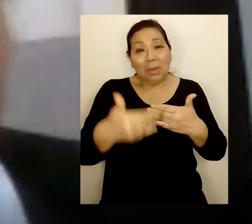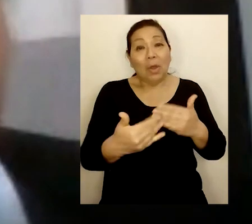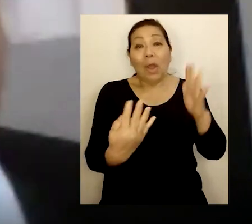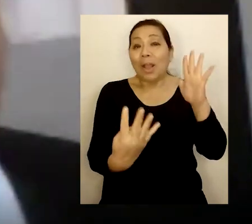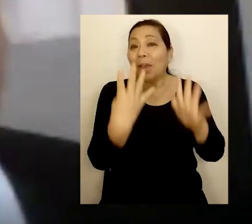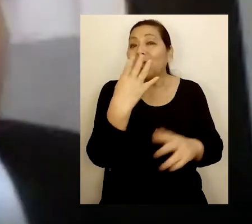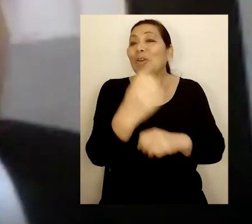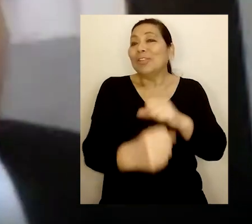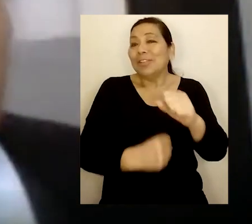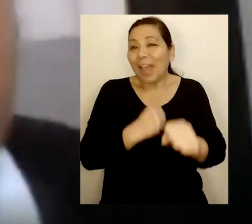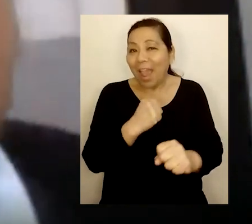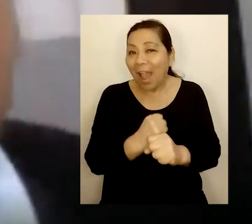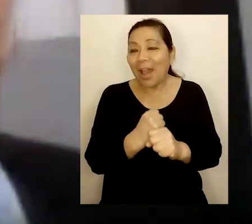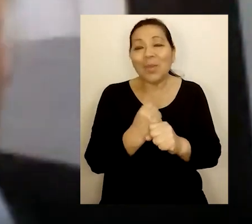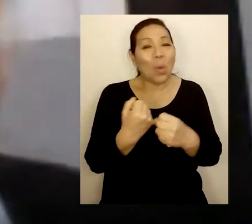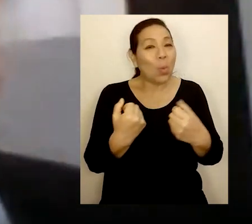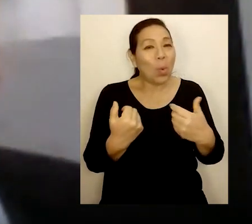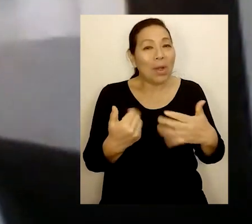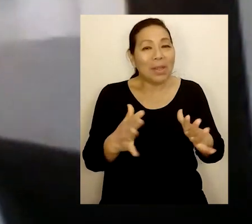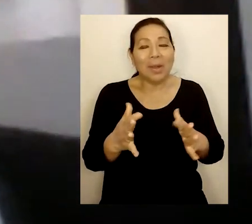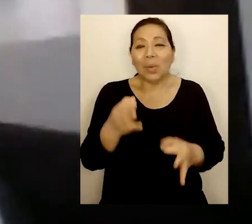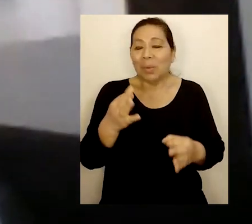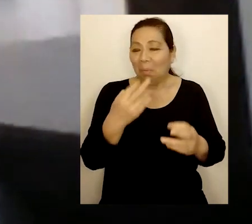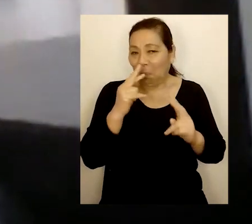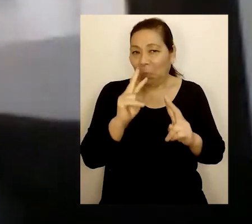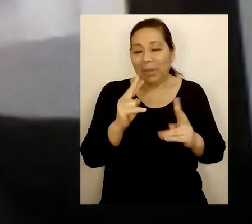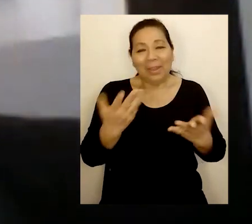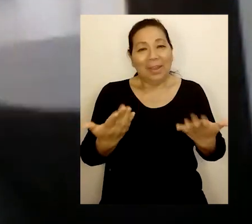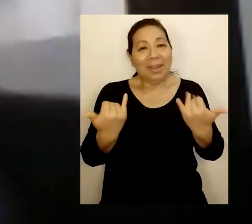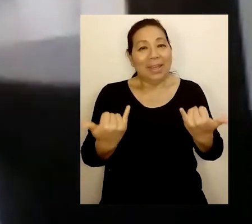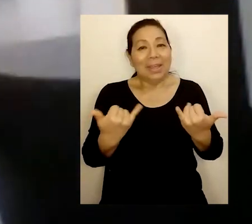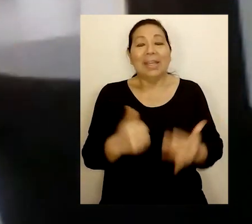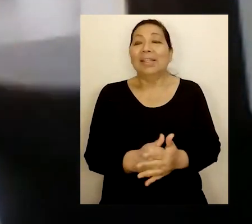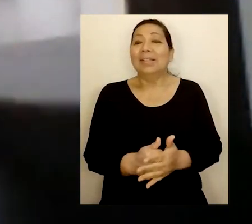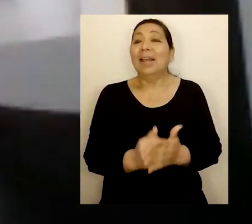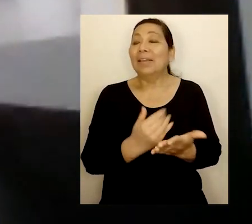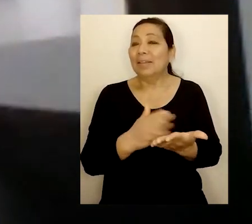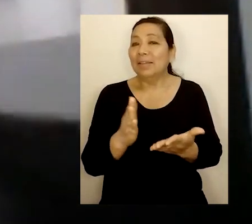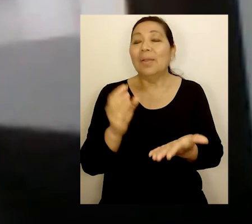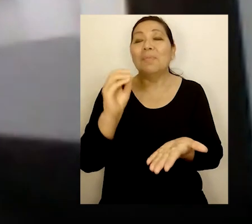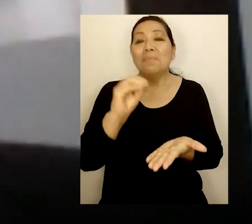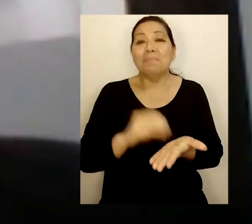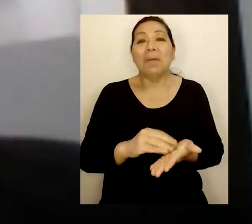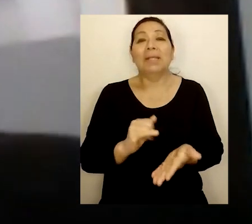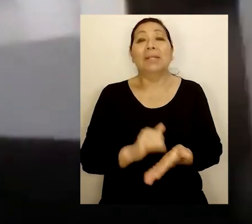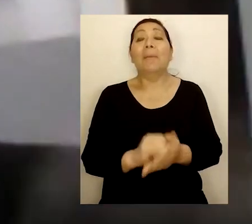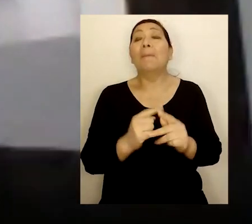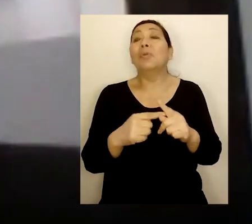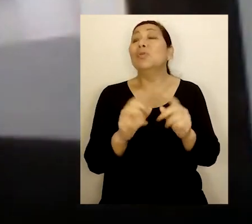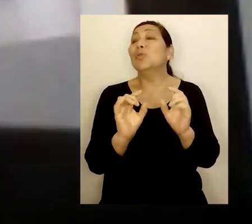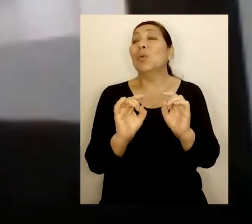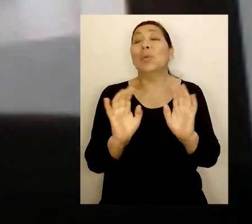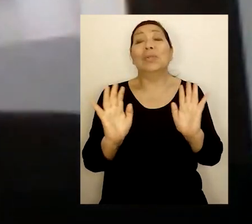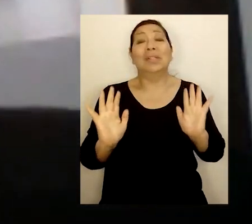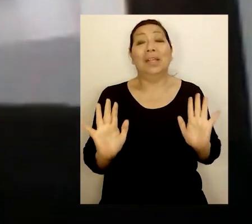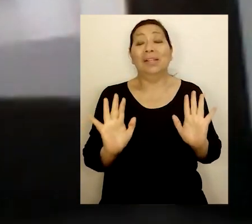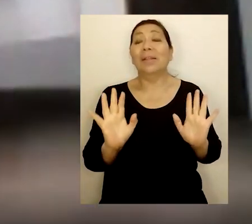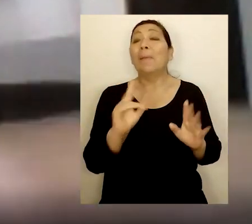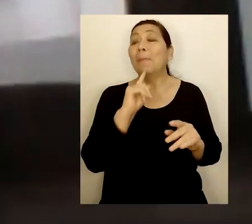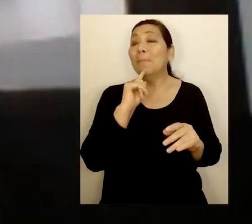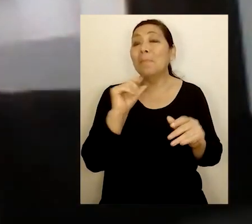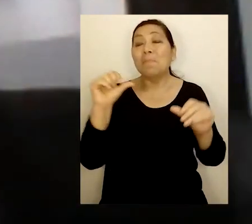más de 14 años y cualquier operador jurídico se ha dado cuenta que en este caso ya estaría rehabilitado. Circunstancia que